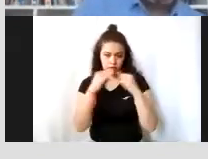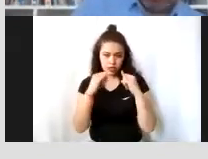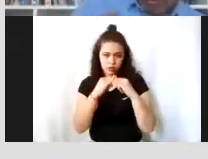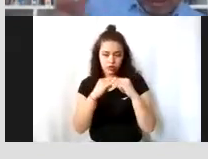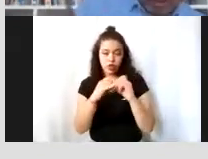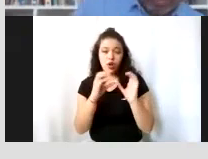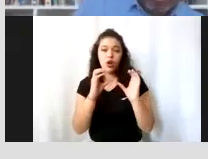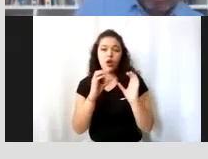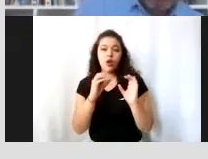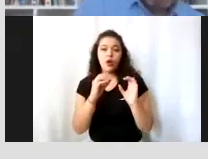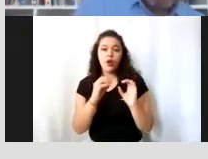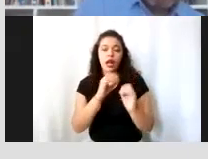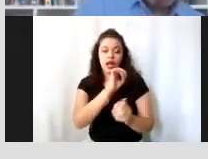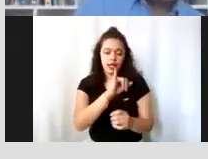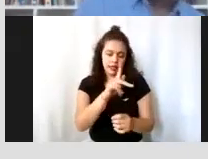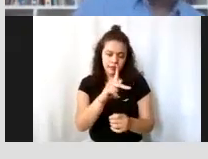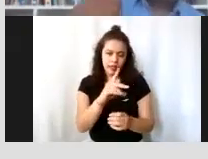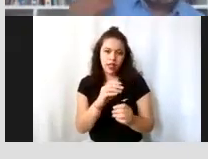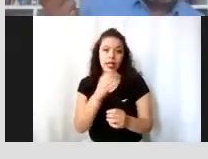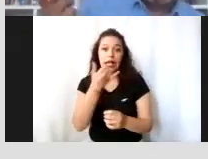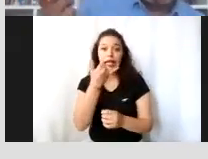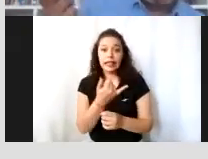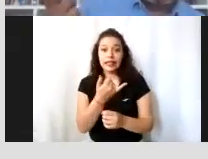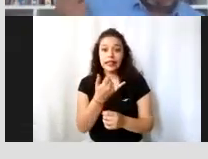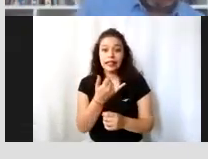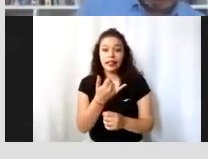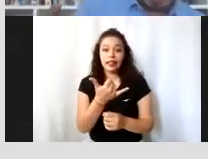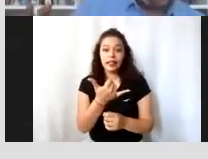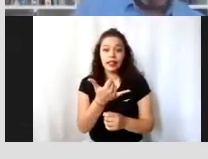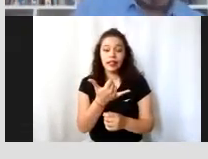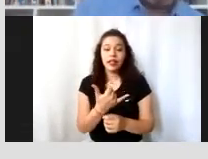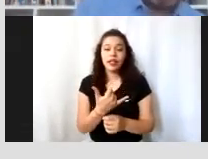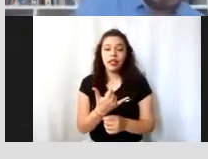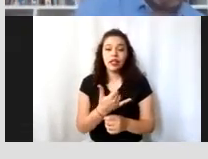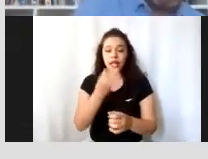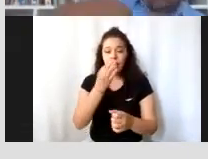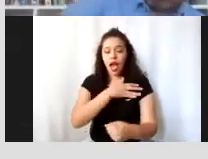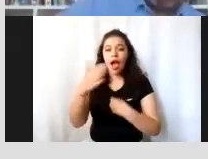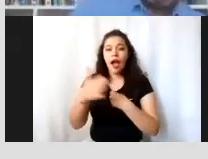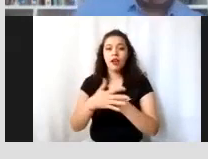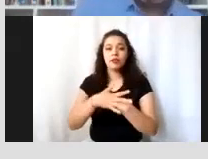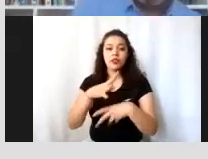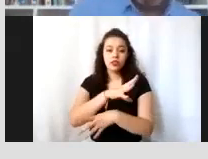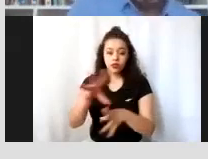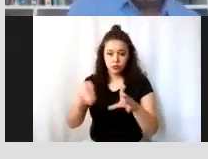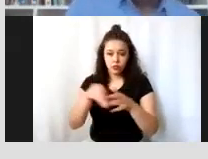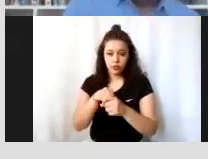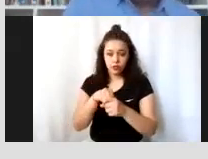institución, en este caso la IAP, y donde puedes consultar el aviso de privacidad integral. Esos son los